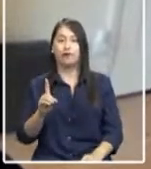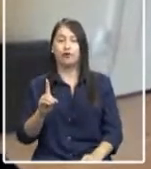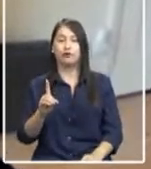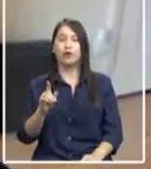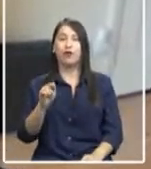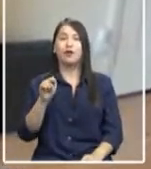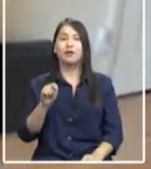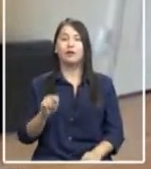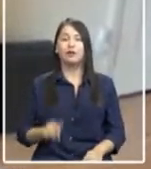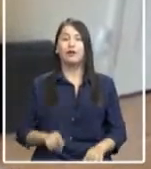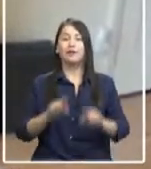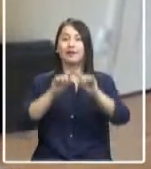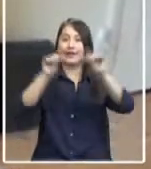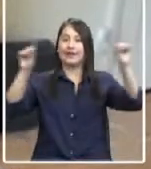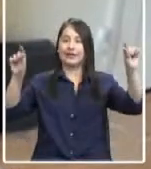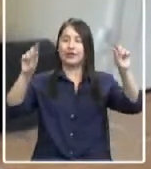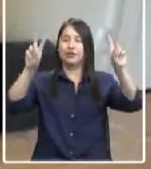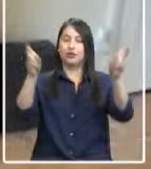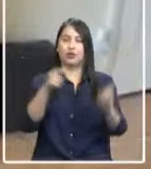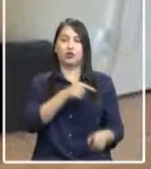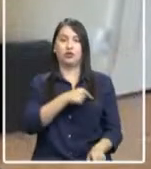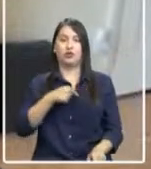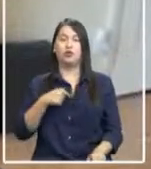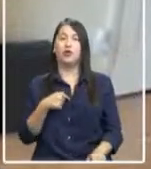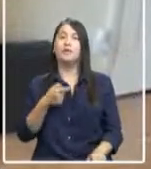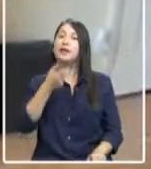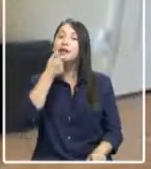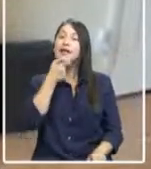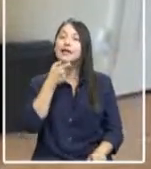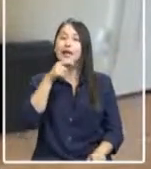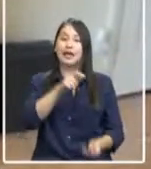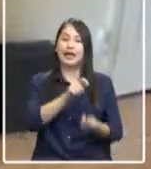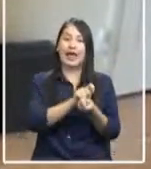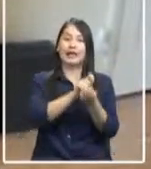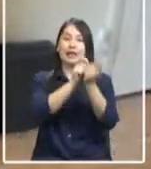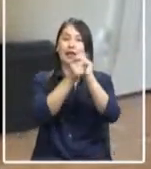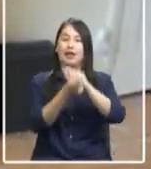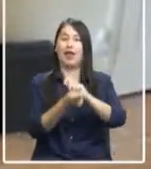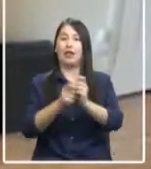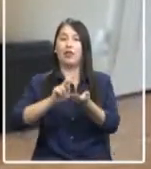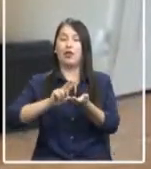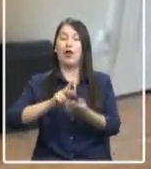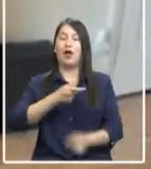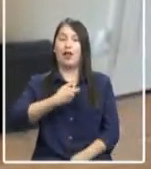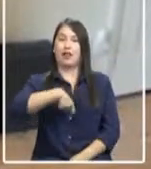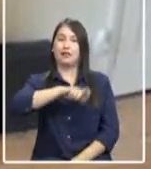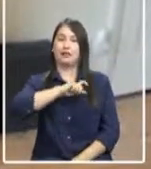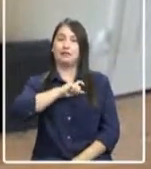Oxford Scenario Planning Approach, que ha sido traducido al castellano.